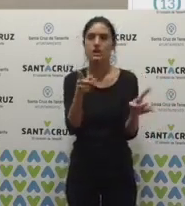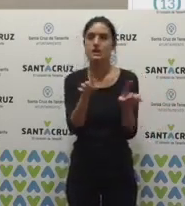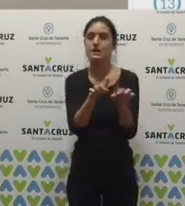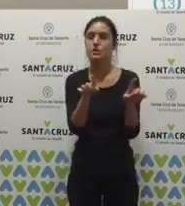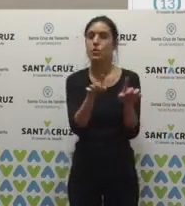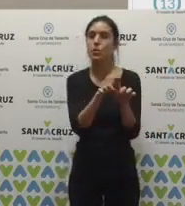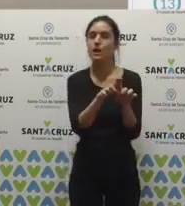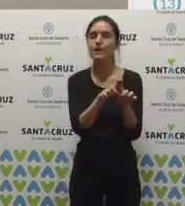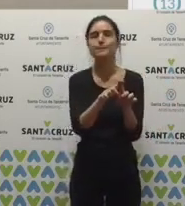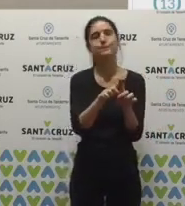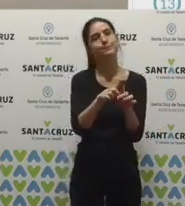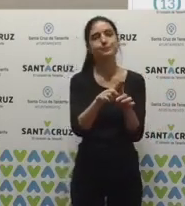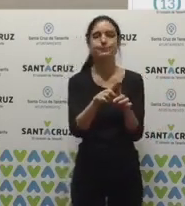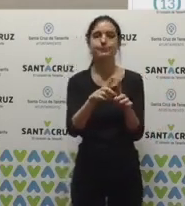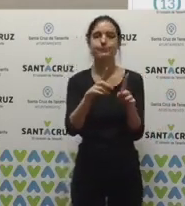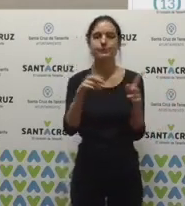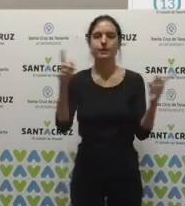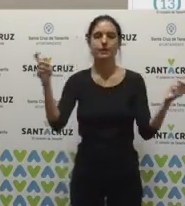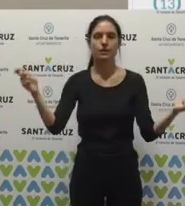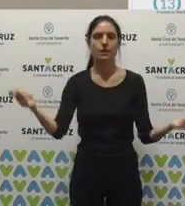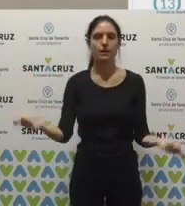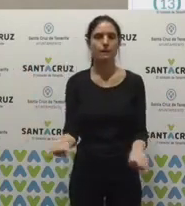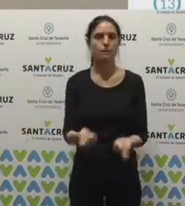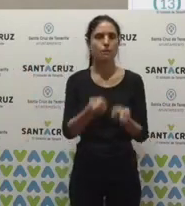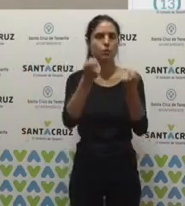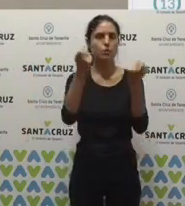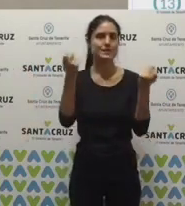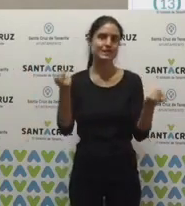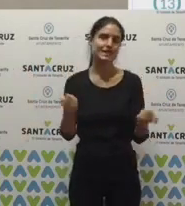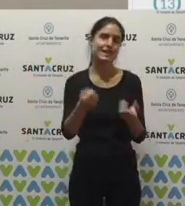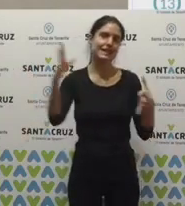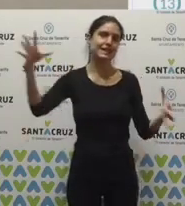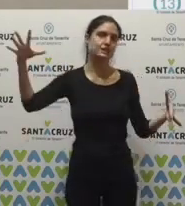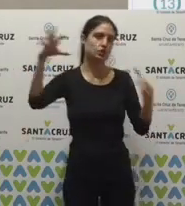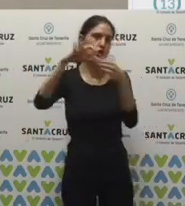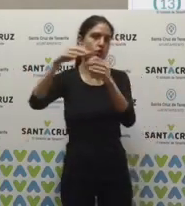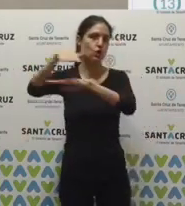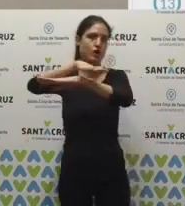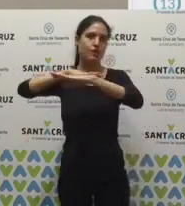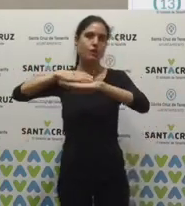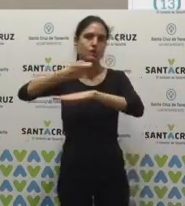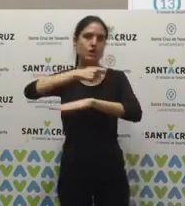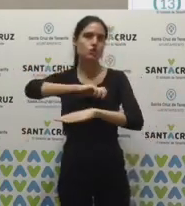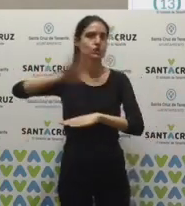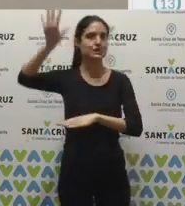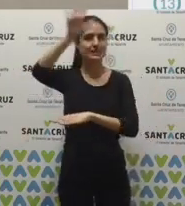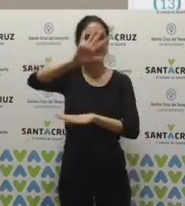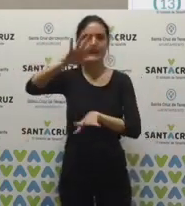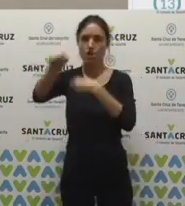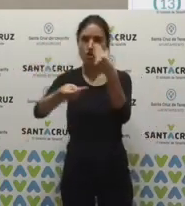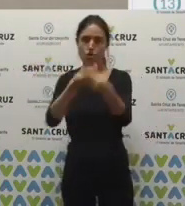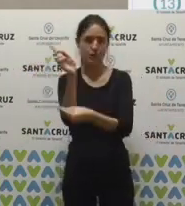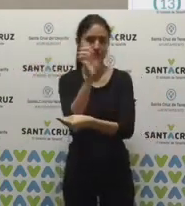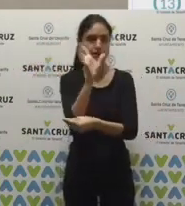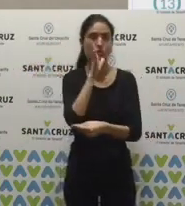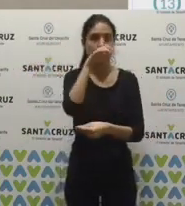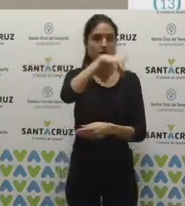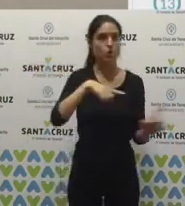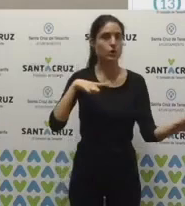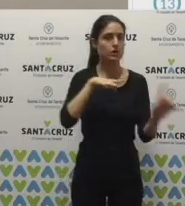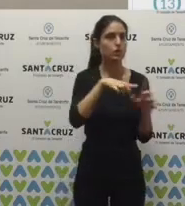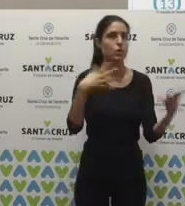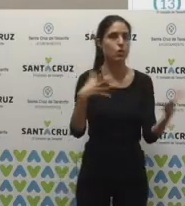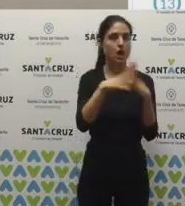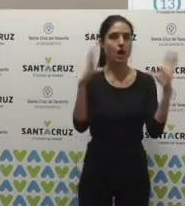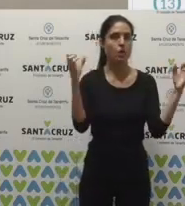cortes publicitarios para arremeter contra el gobierno central cuando lo que se trata de llegar a un acuerdo transaccional con todos los grupos pero